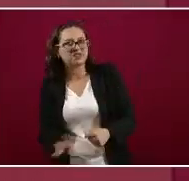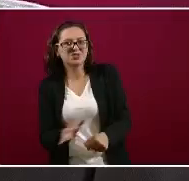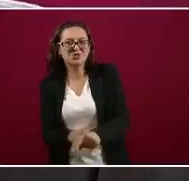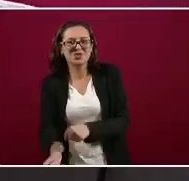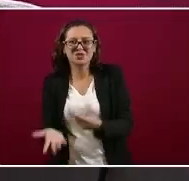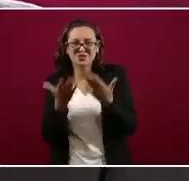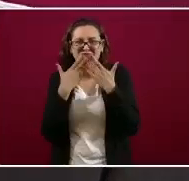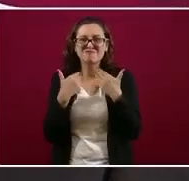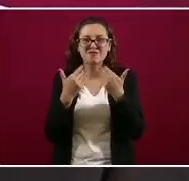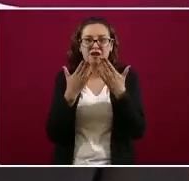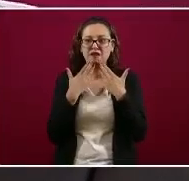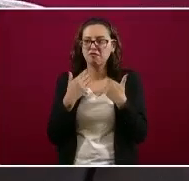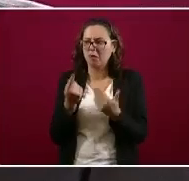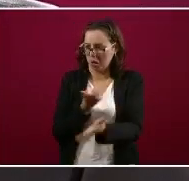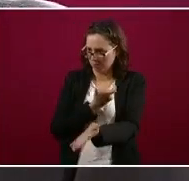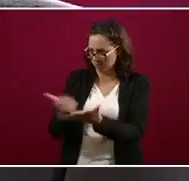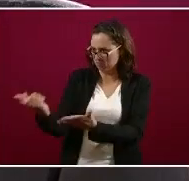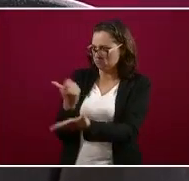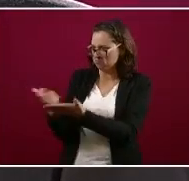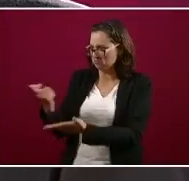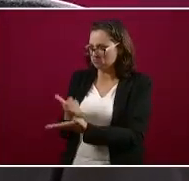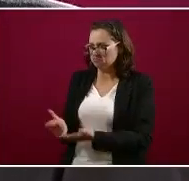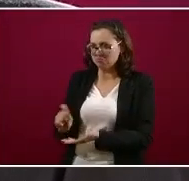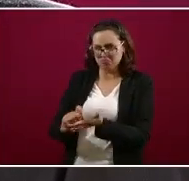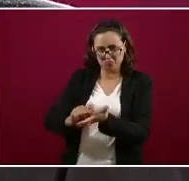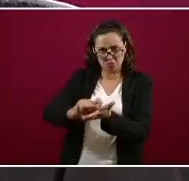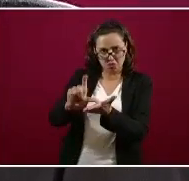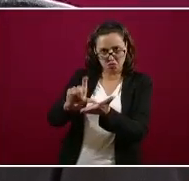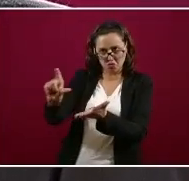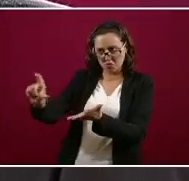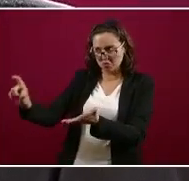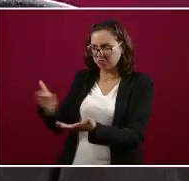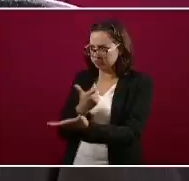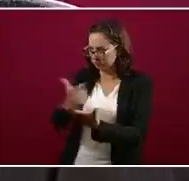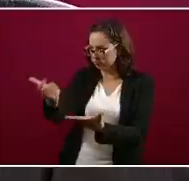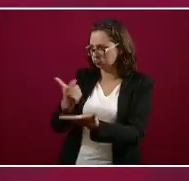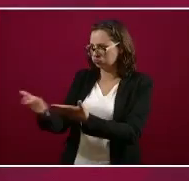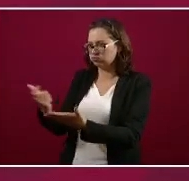se mejore el salario pues hay